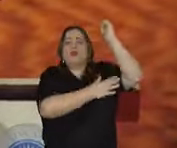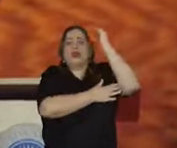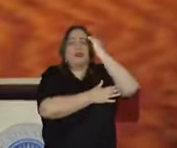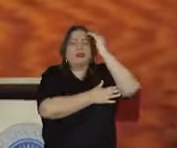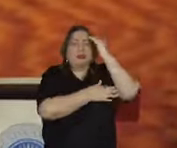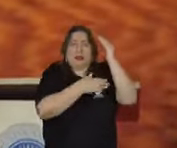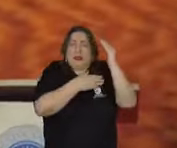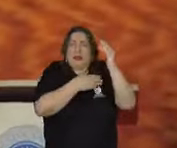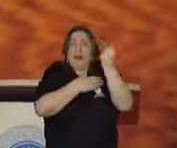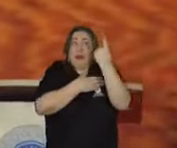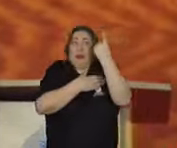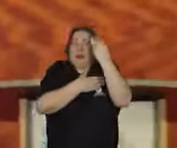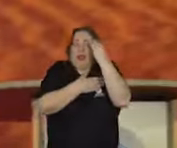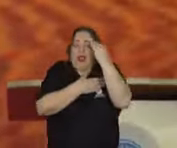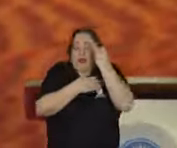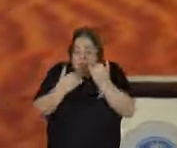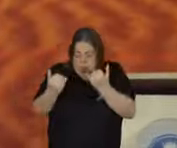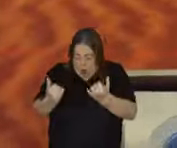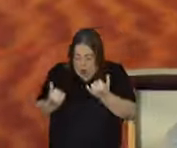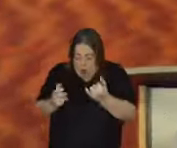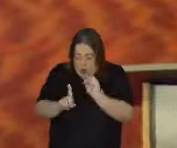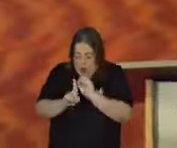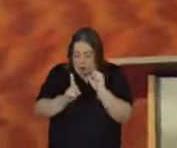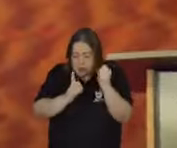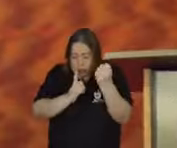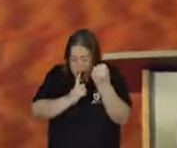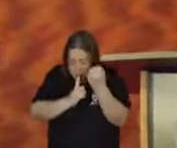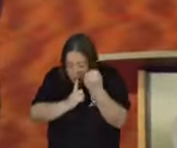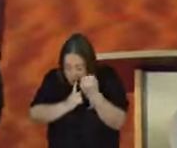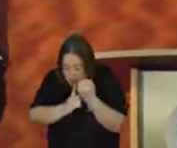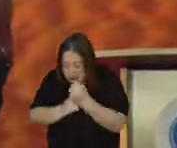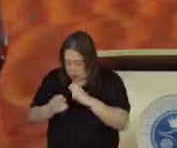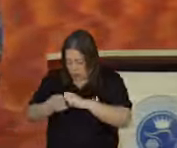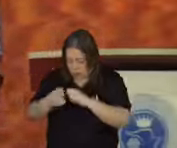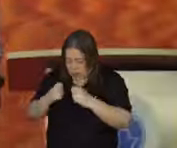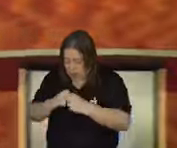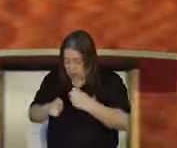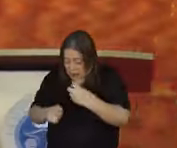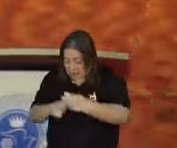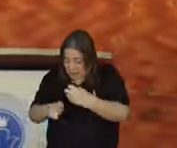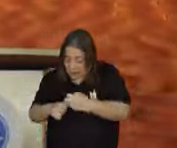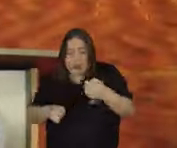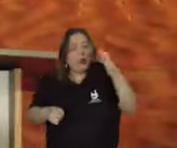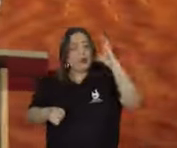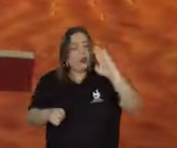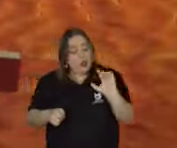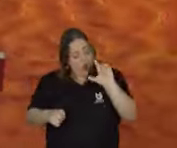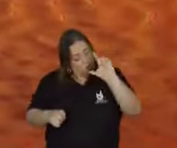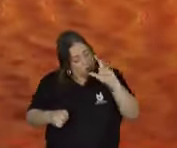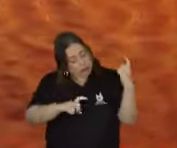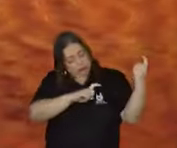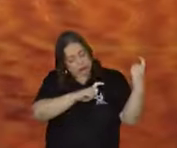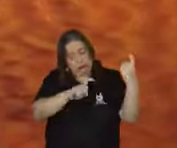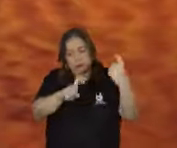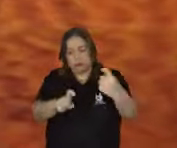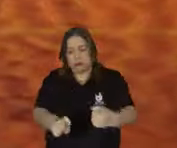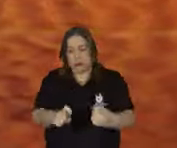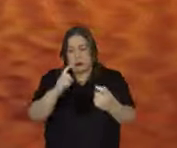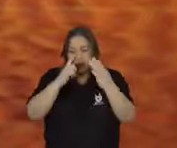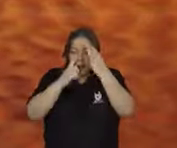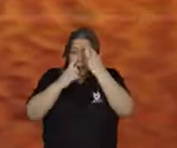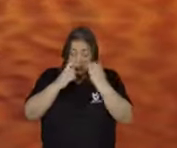de hoy será lo que Dios te va a entregar. Así mismo, Dios me entrega una canción titulada El